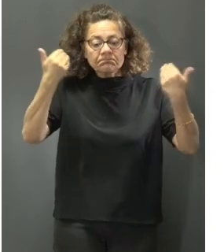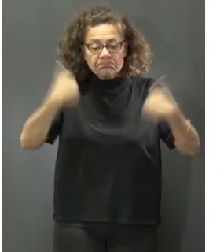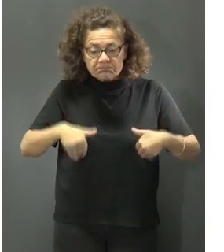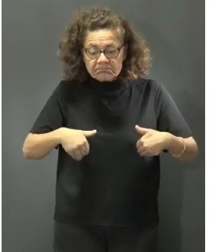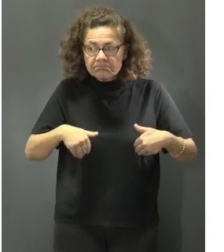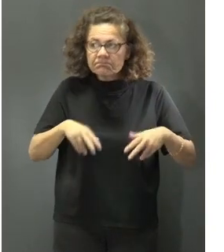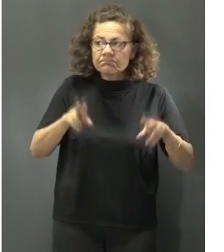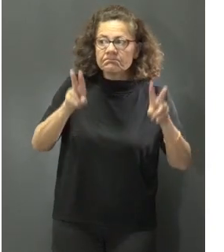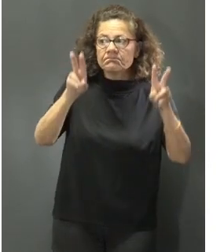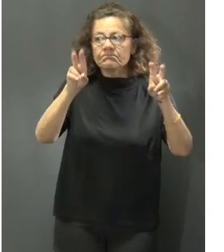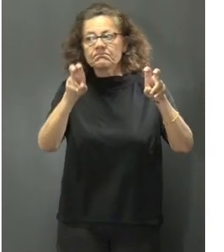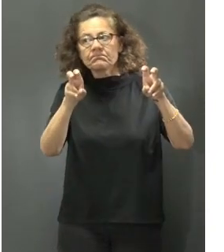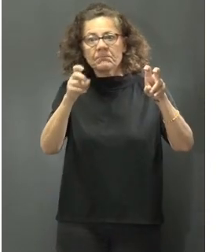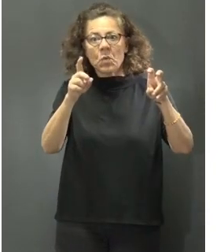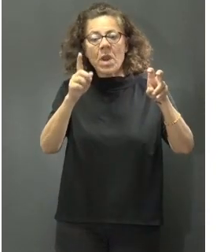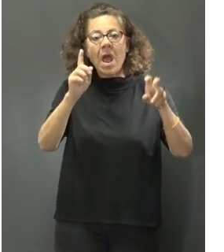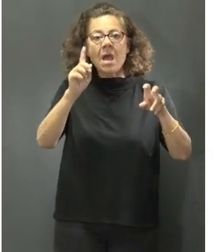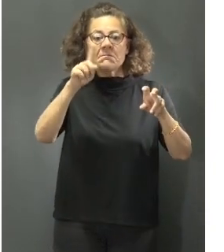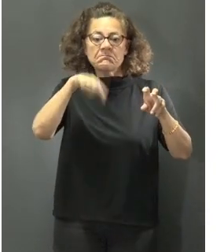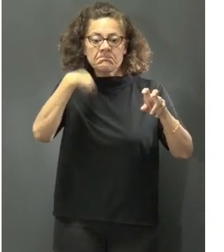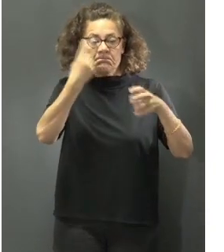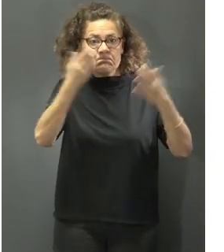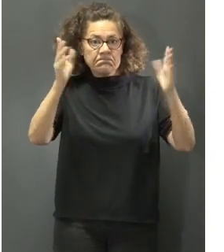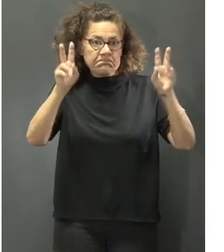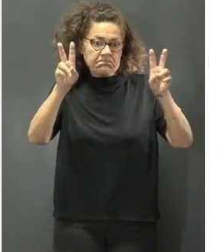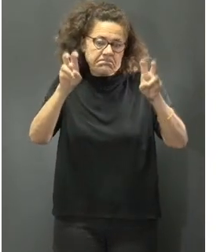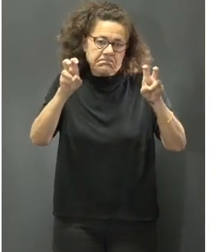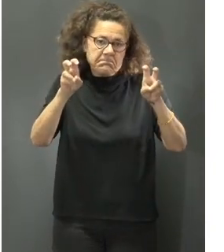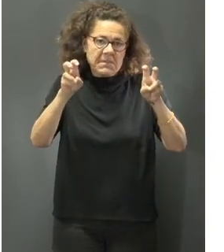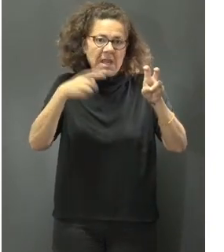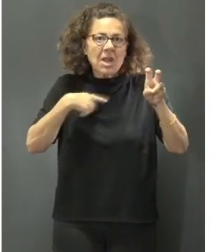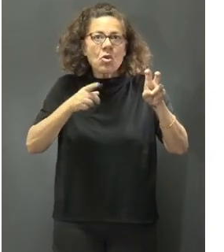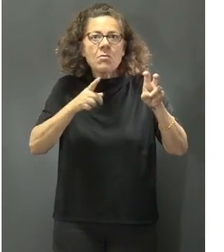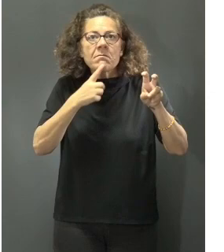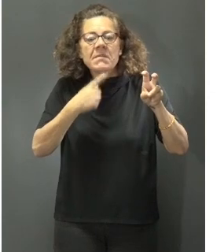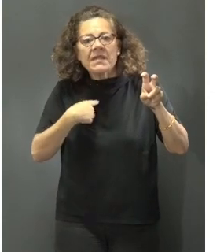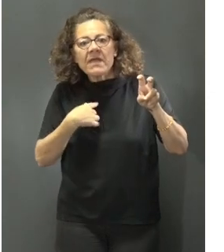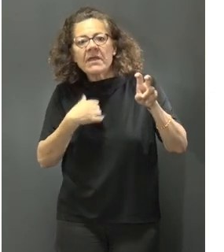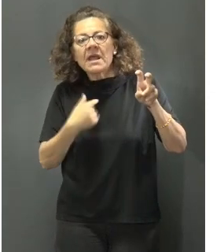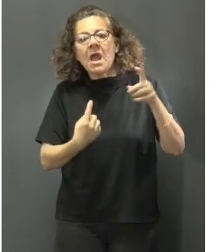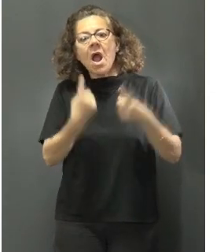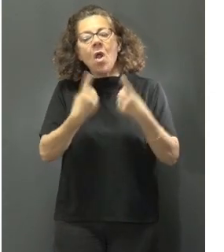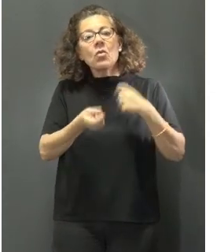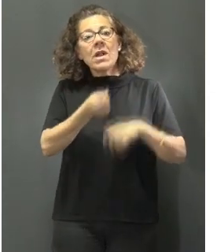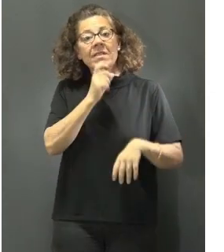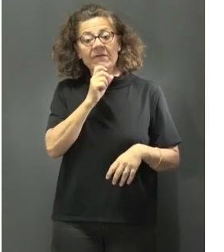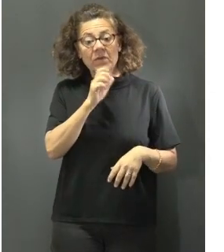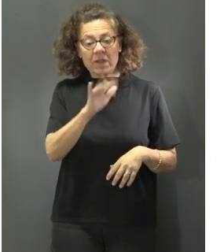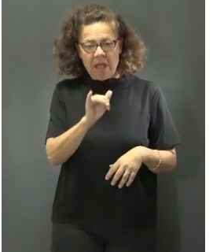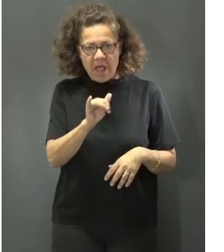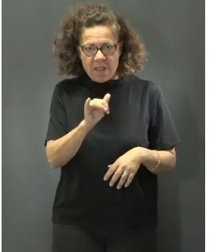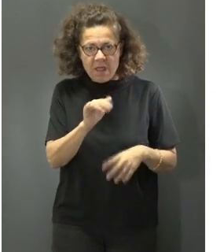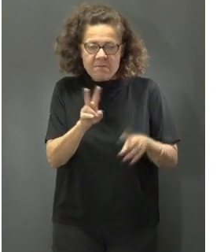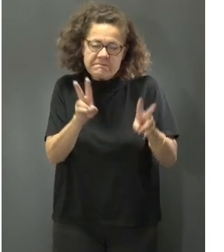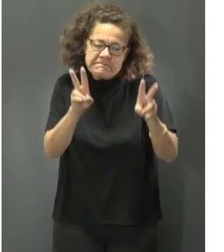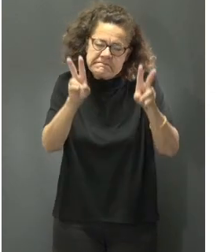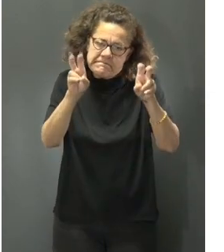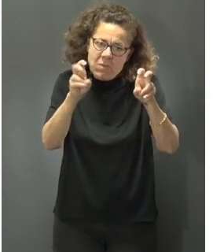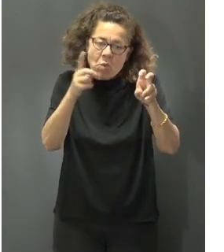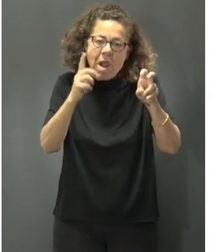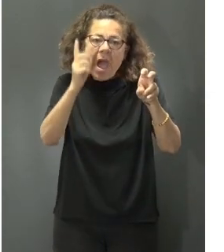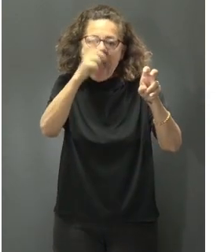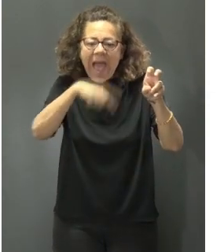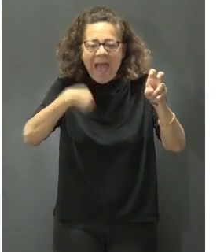entre comillas, una apariencia que no nos da ninguna pista de que tenga ninguna dificultad, entre comillas,